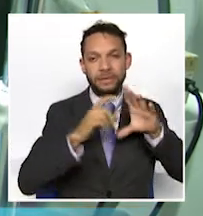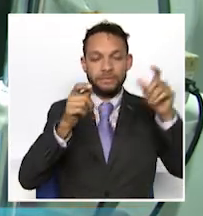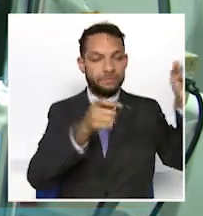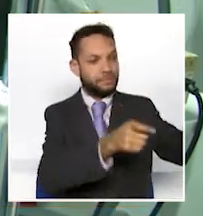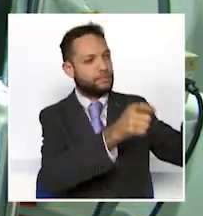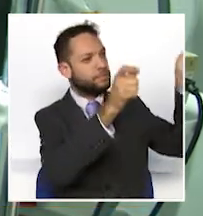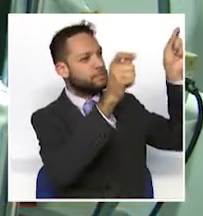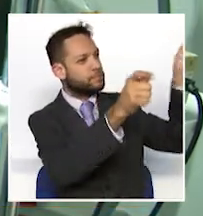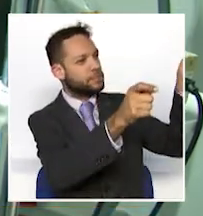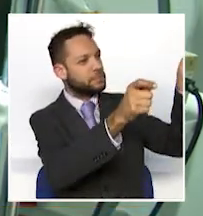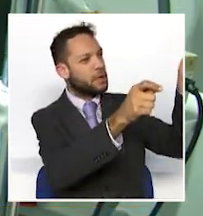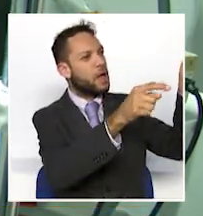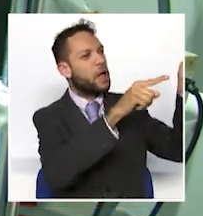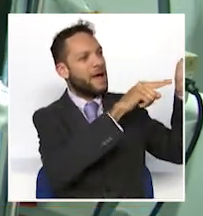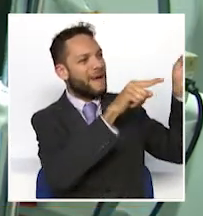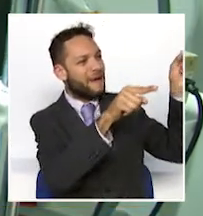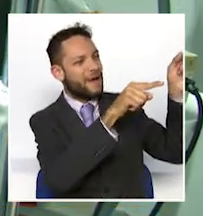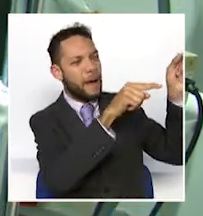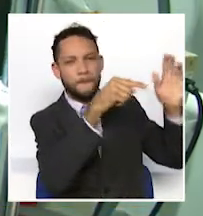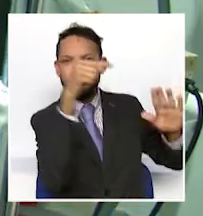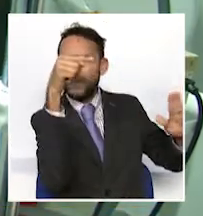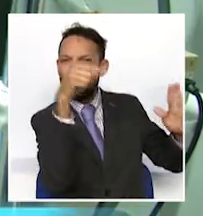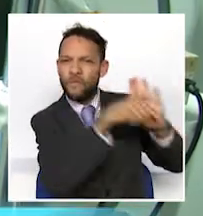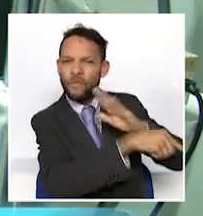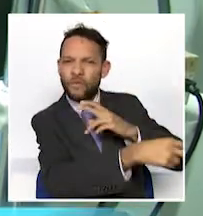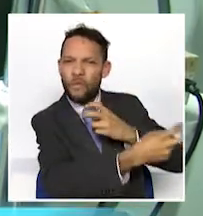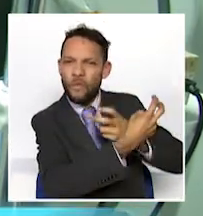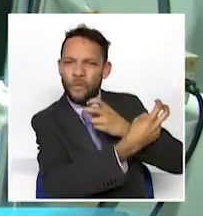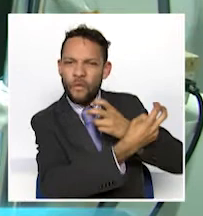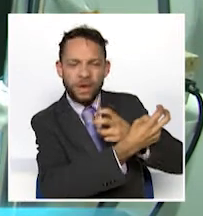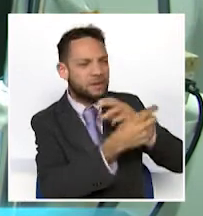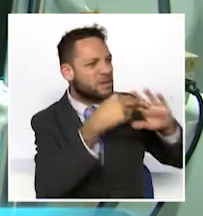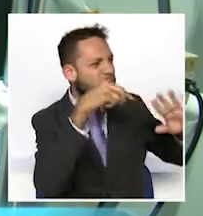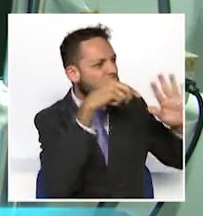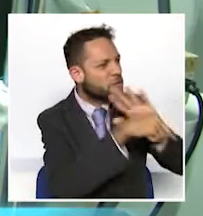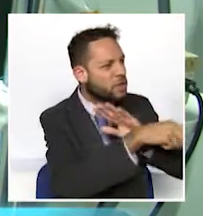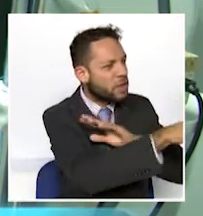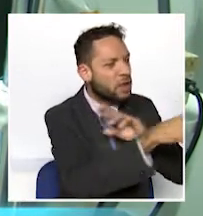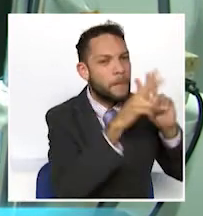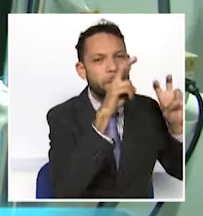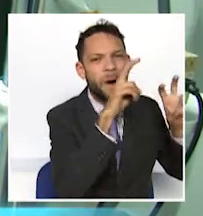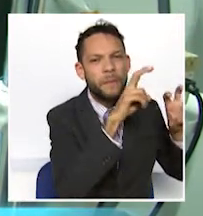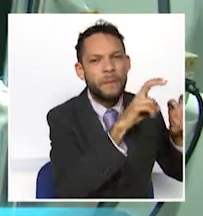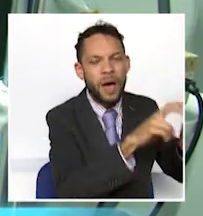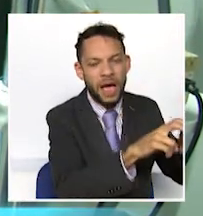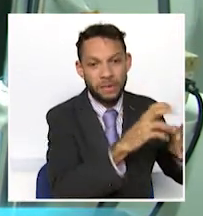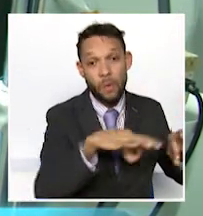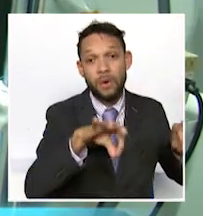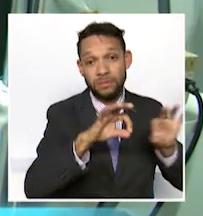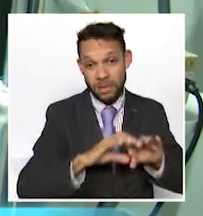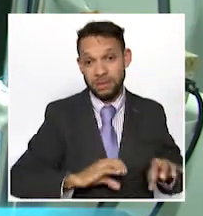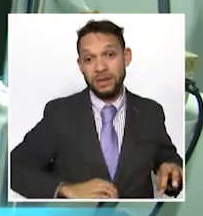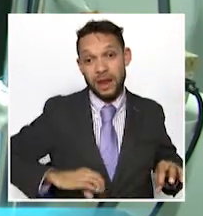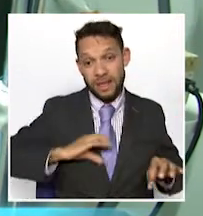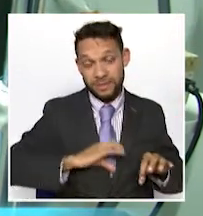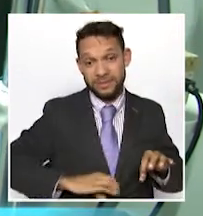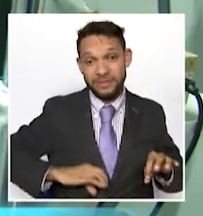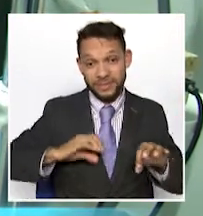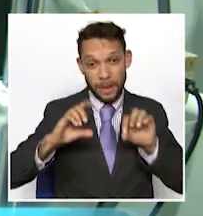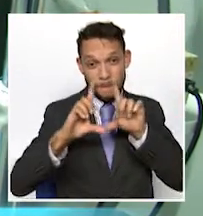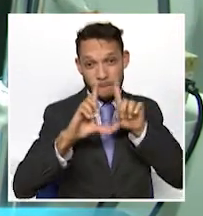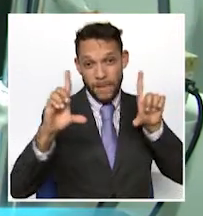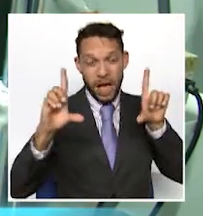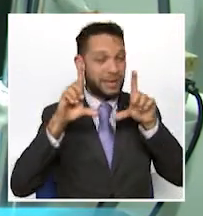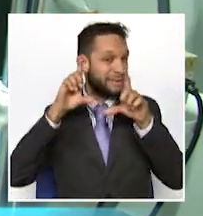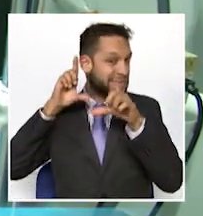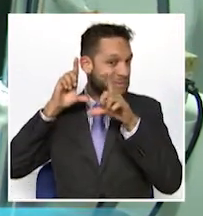pero necesitamos ver más allá de los dientes. Entonces solicitamos una radiografía panorámica que con ella